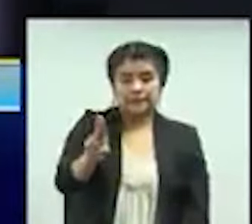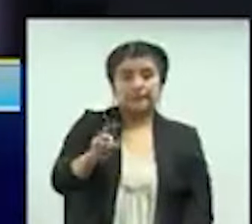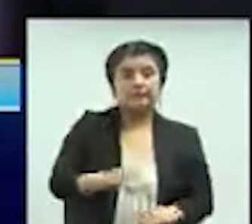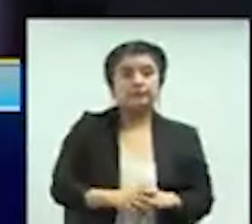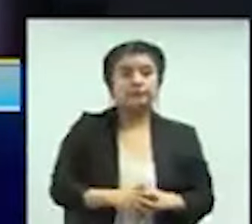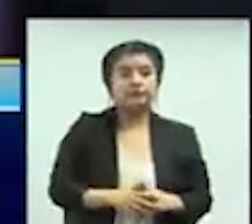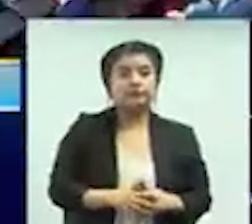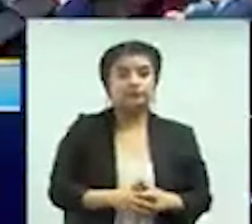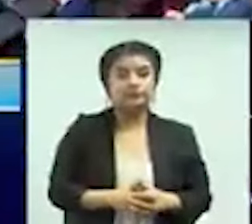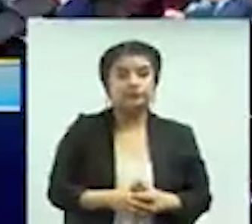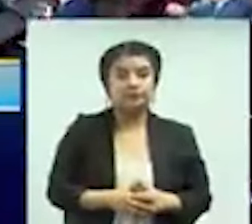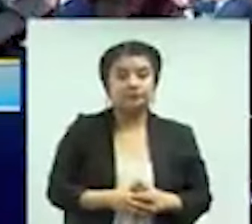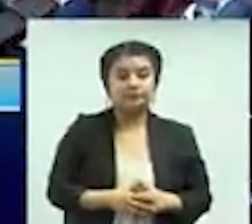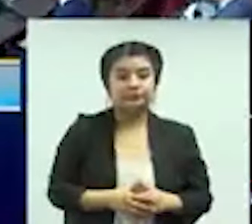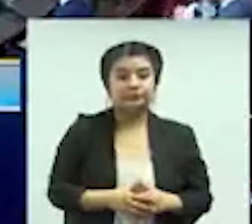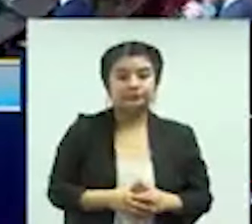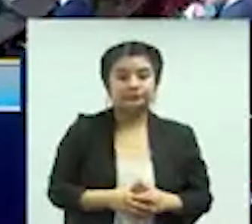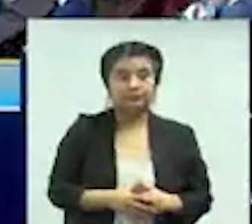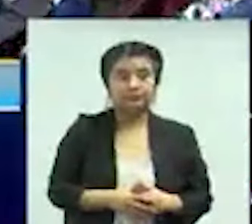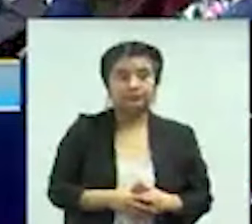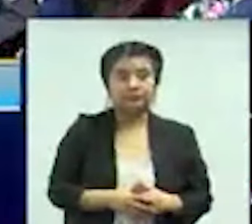Reyes.